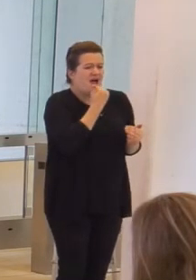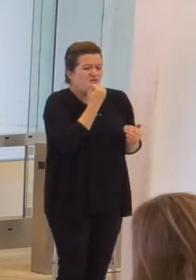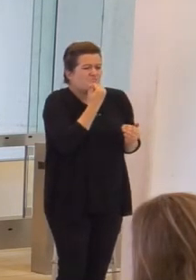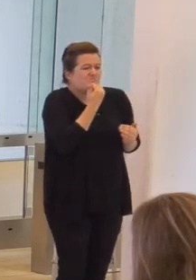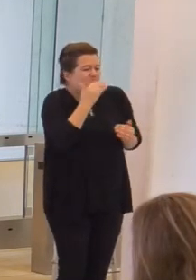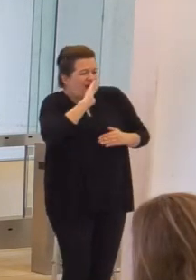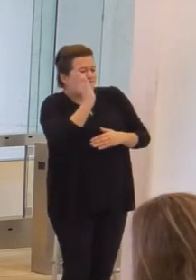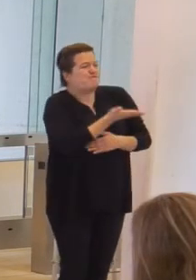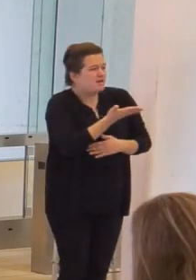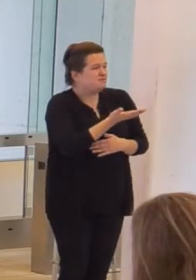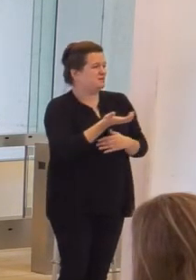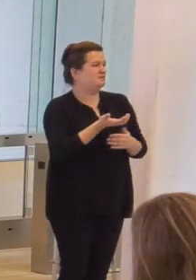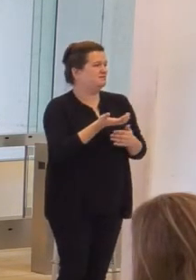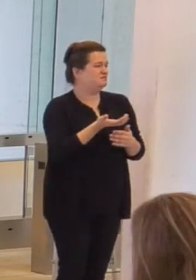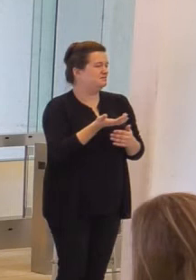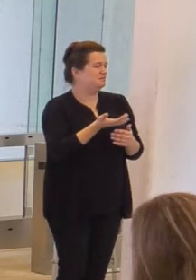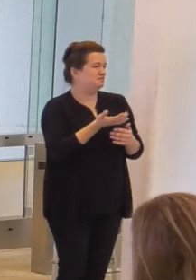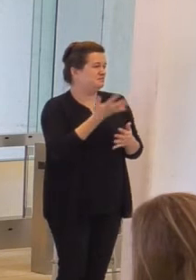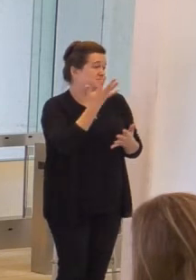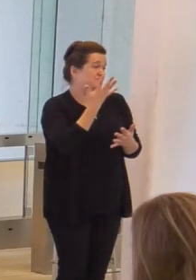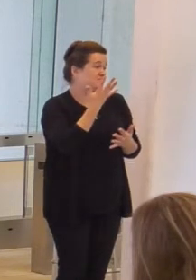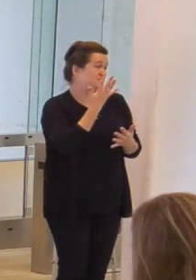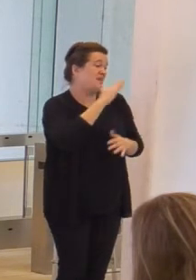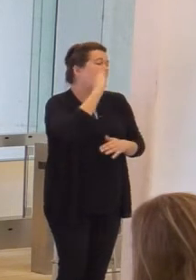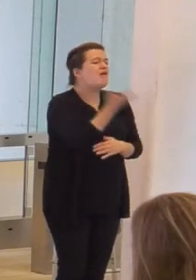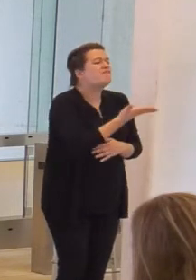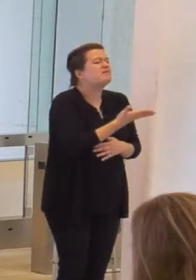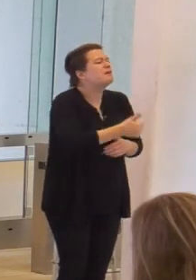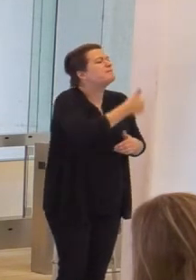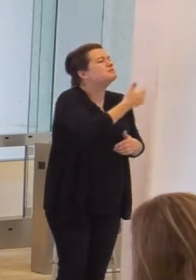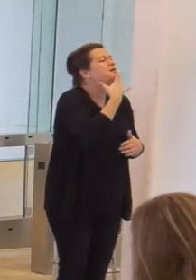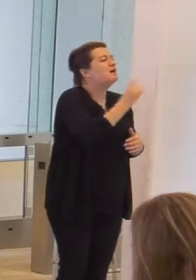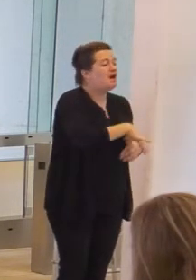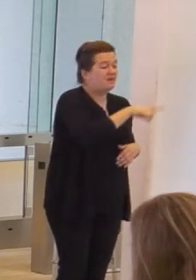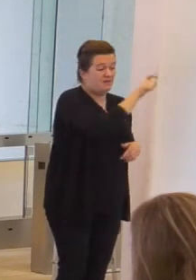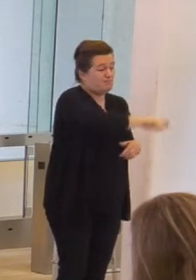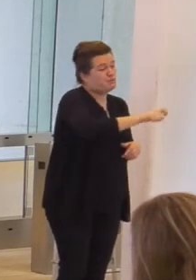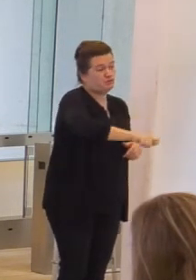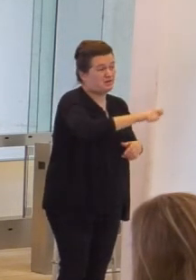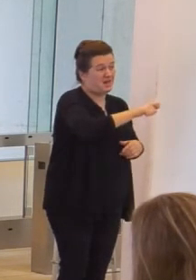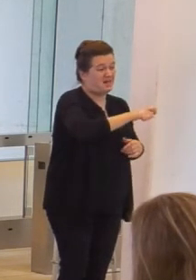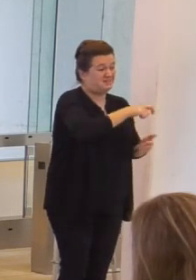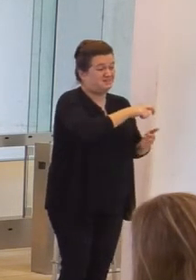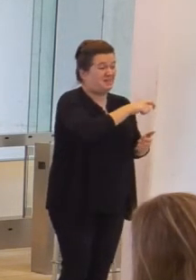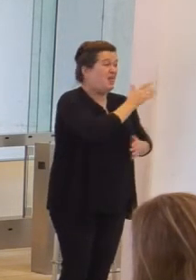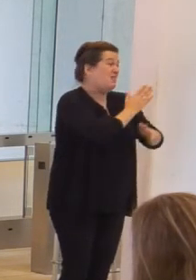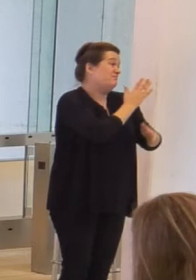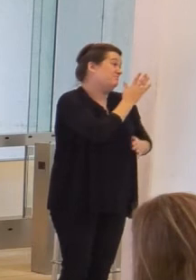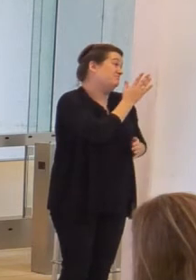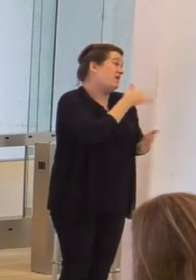pueda, que perjudica sobre todo a los que más dificultades tienen. De ahí, digamos, la